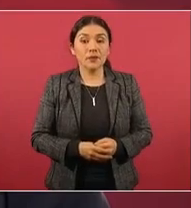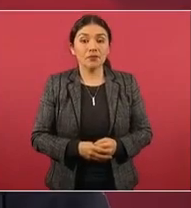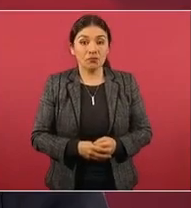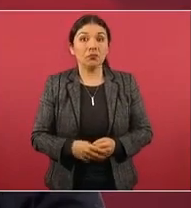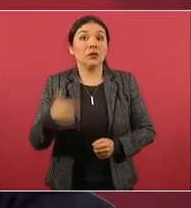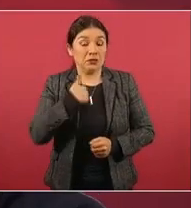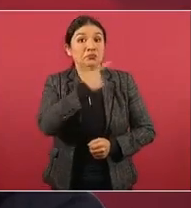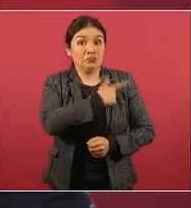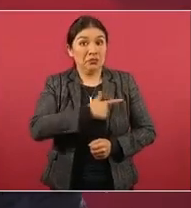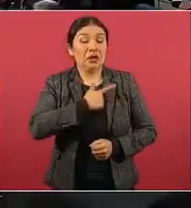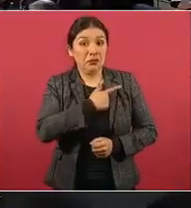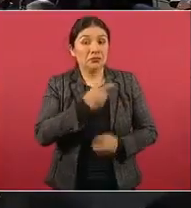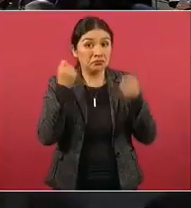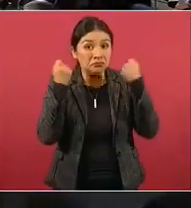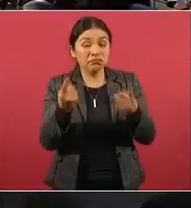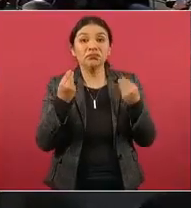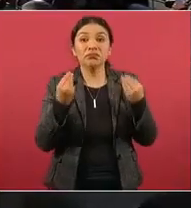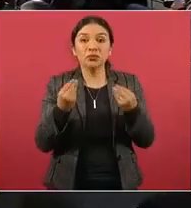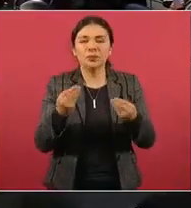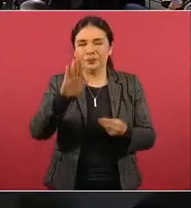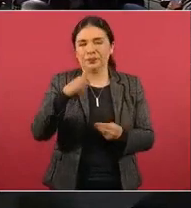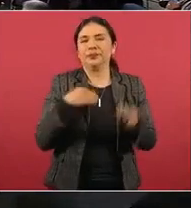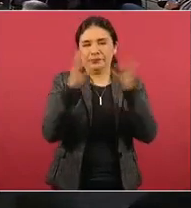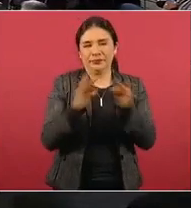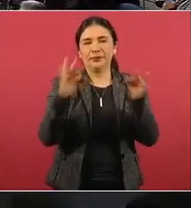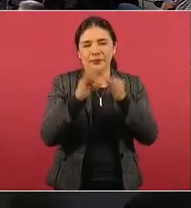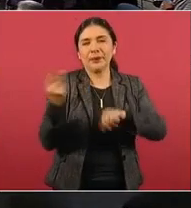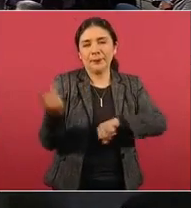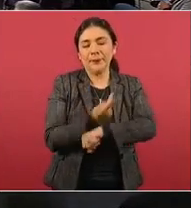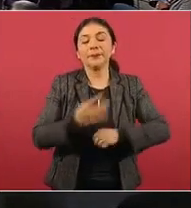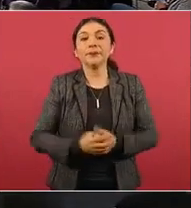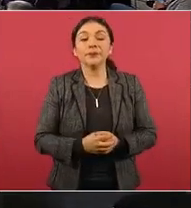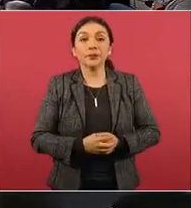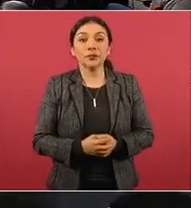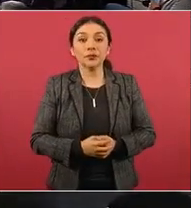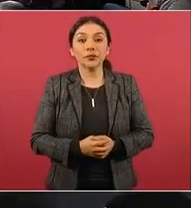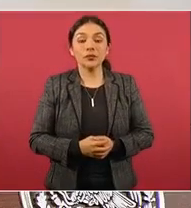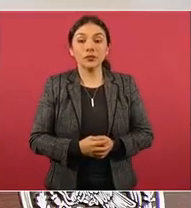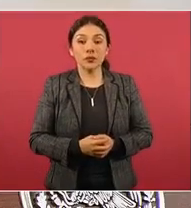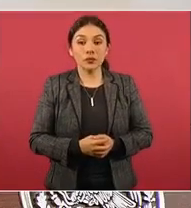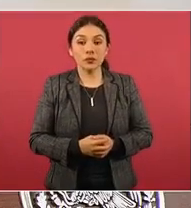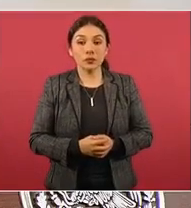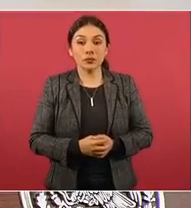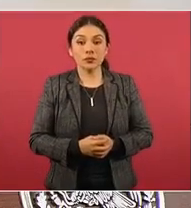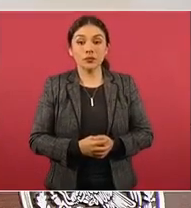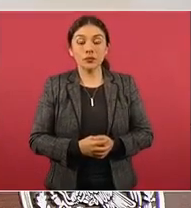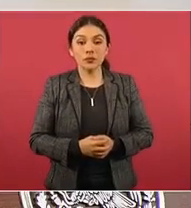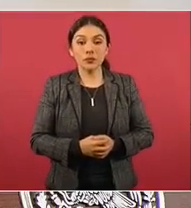me gustó mucho, les voy a compartir algo, porque tiene que ver con los